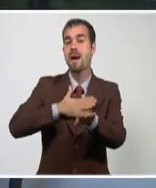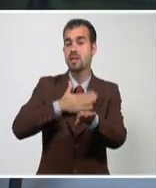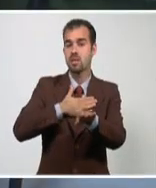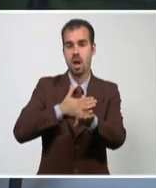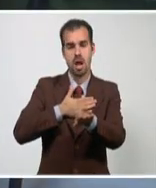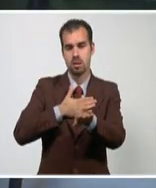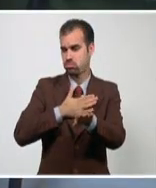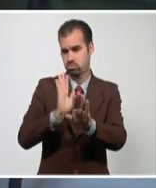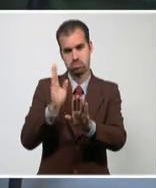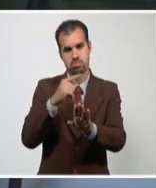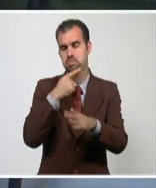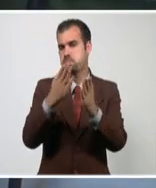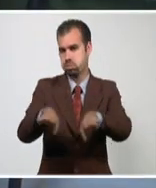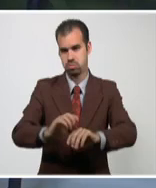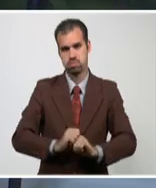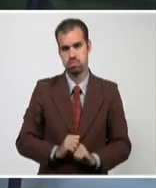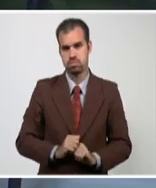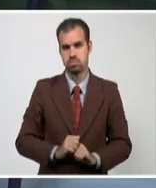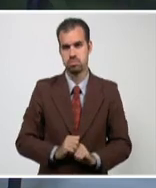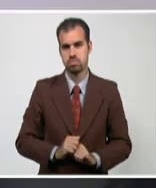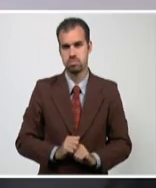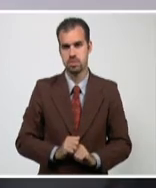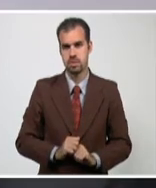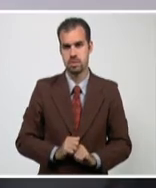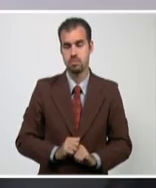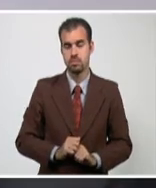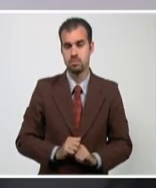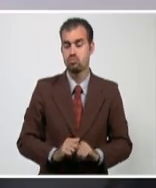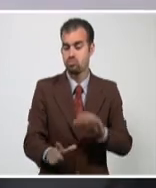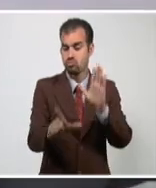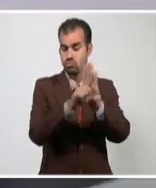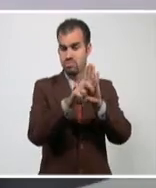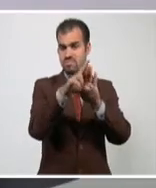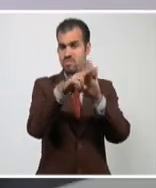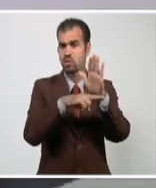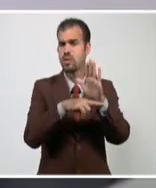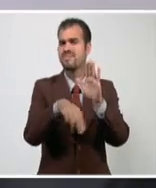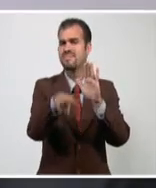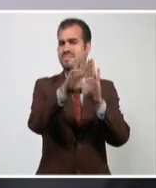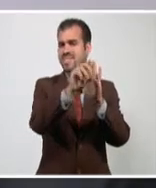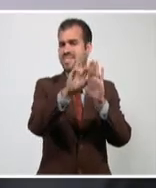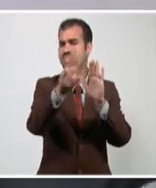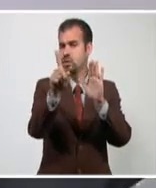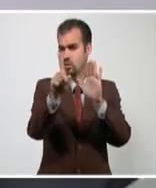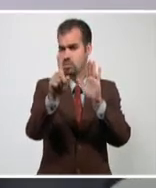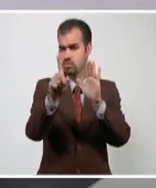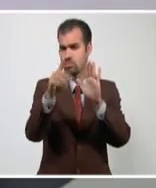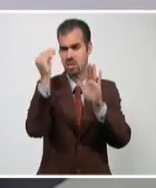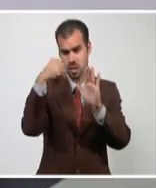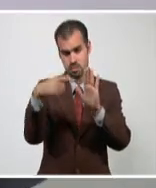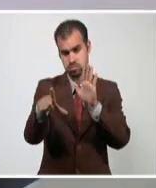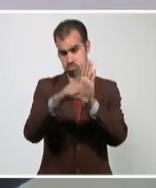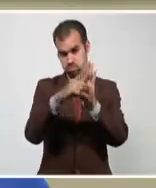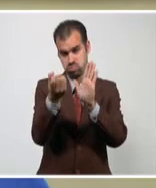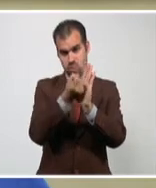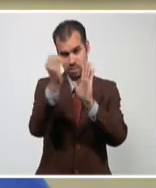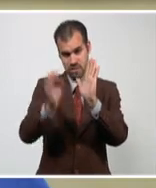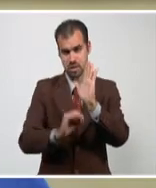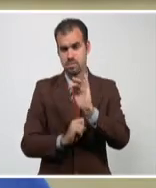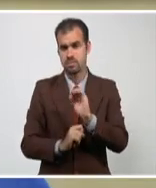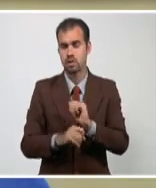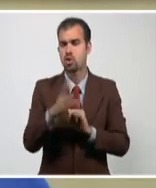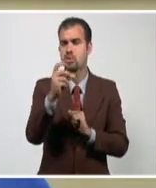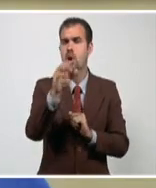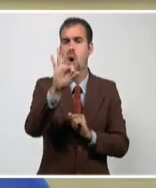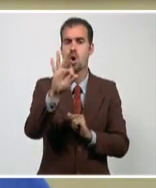Instó a una mayor divulgación de los decretos 30 y 31, publicados en la Gaceta Oficial número 8 del